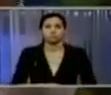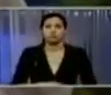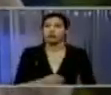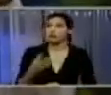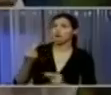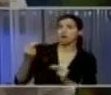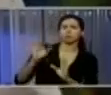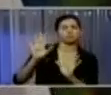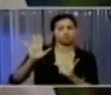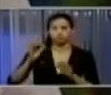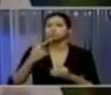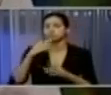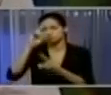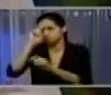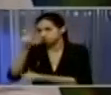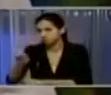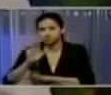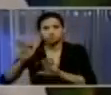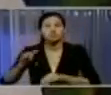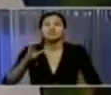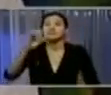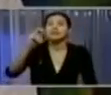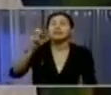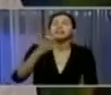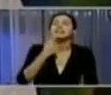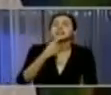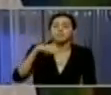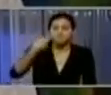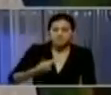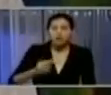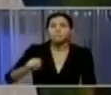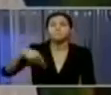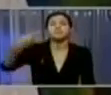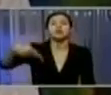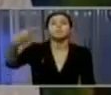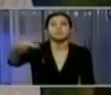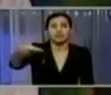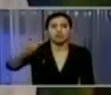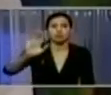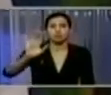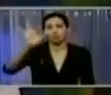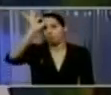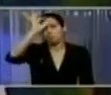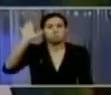el CNE dice, mañana, pasado mañana, no sé cuándo,